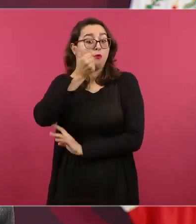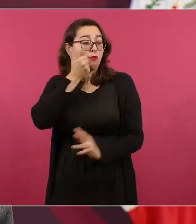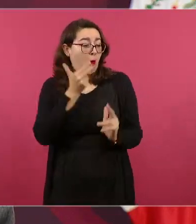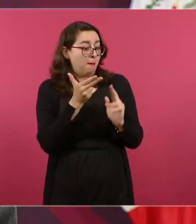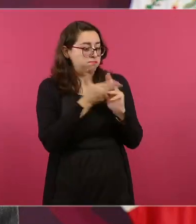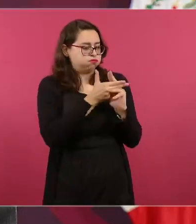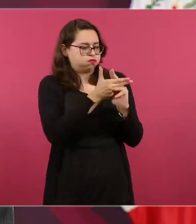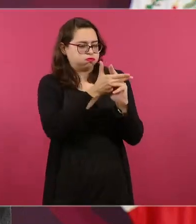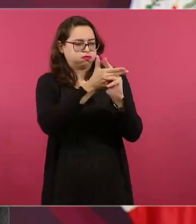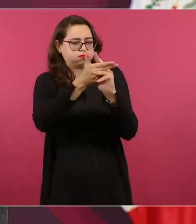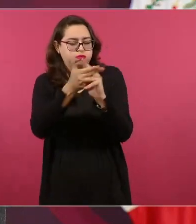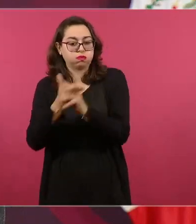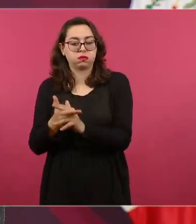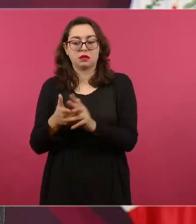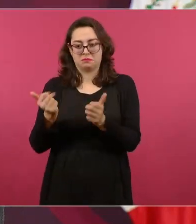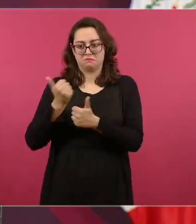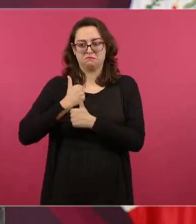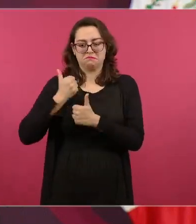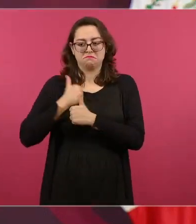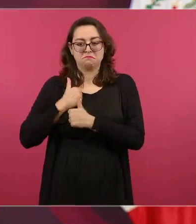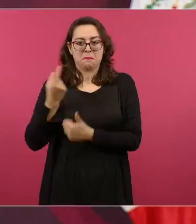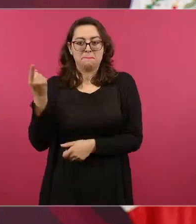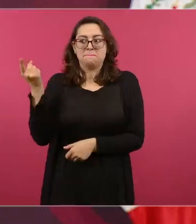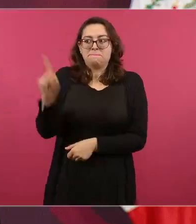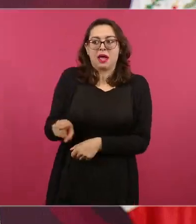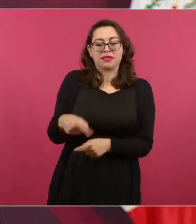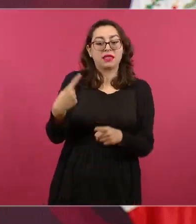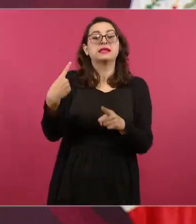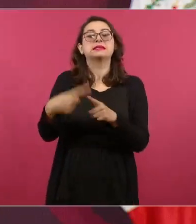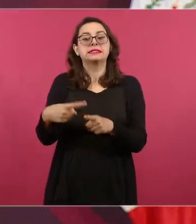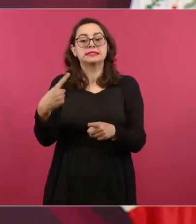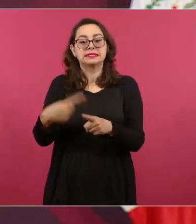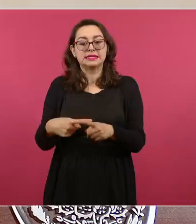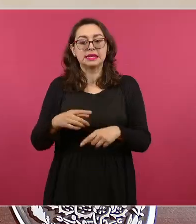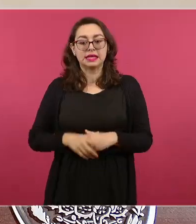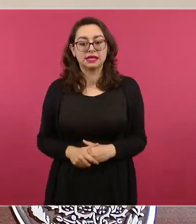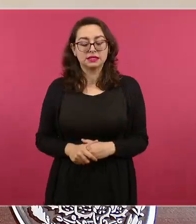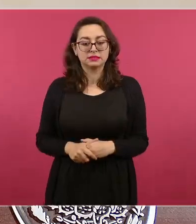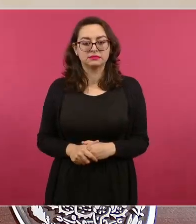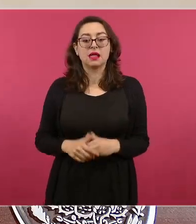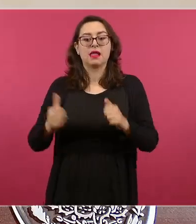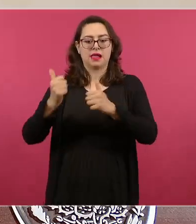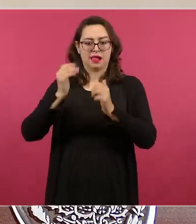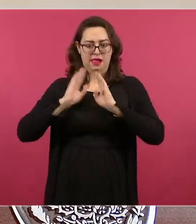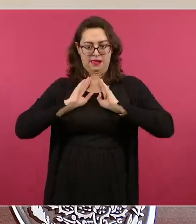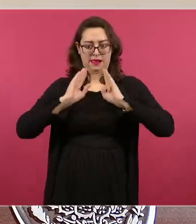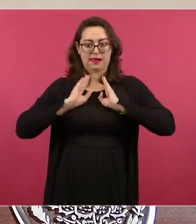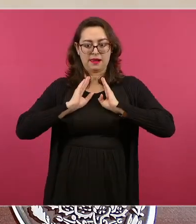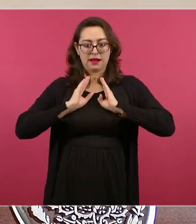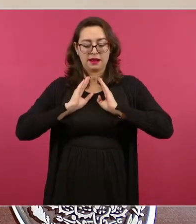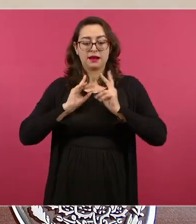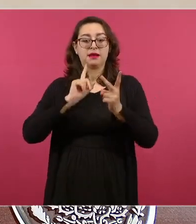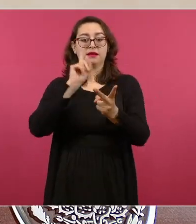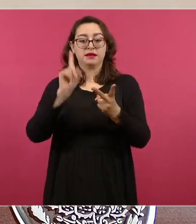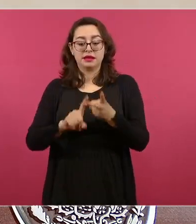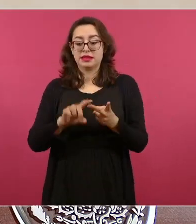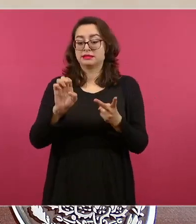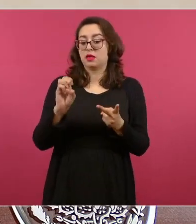para reprimir? Que no solo fue el ejército, fue sobre todo el Estado Mayor Presidencial, el